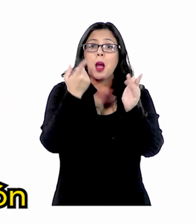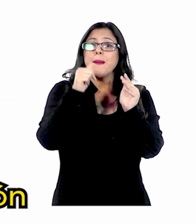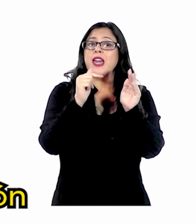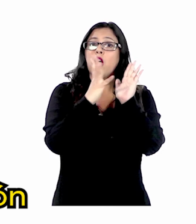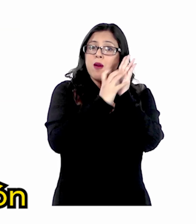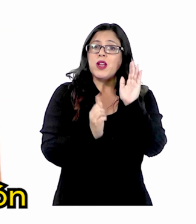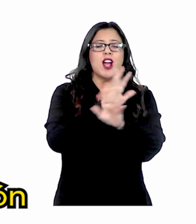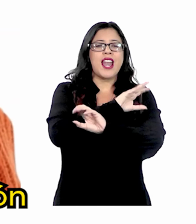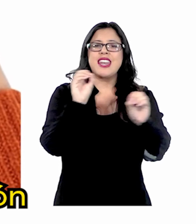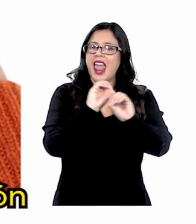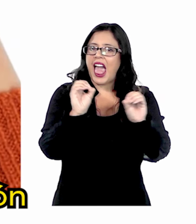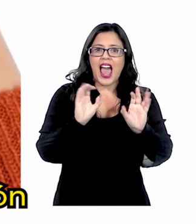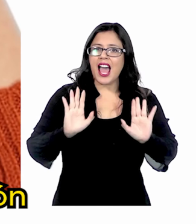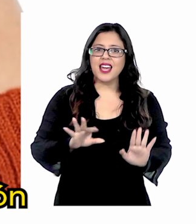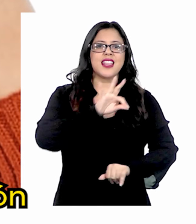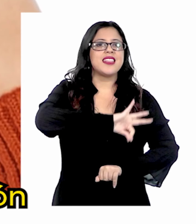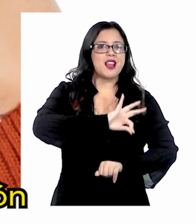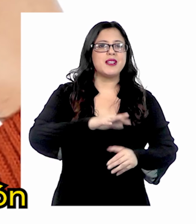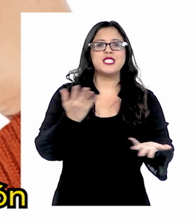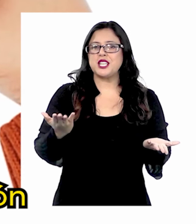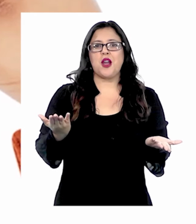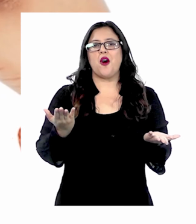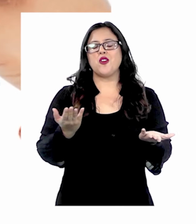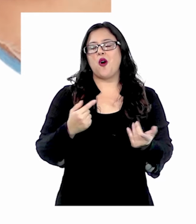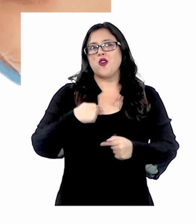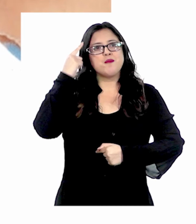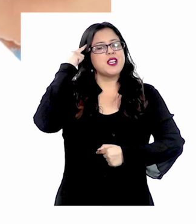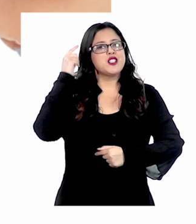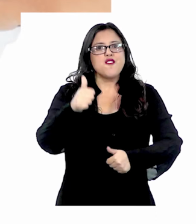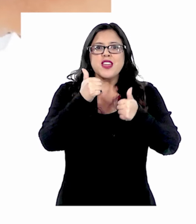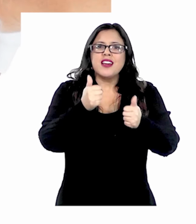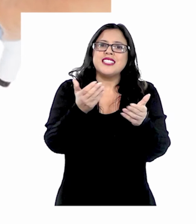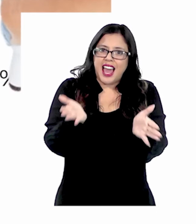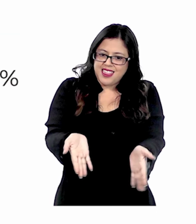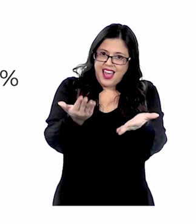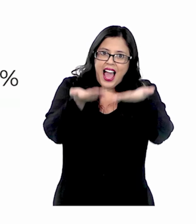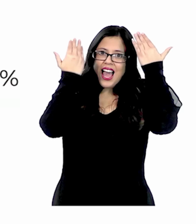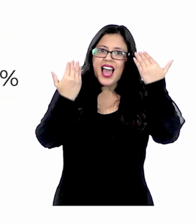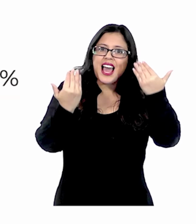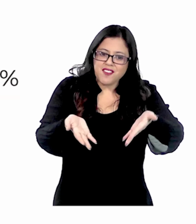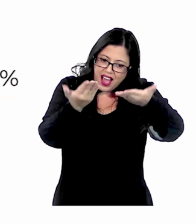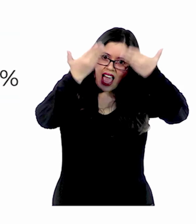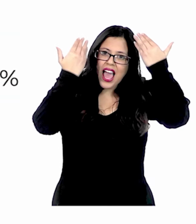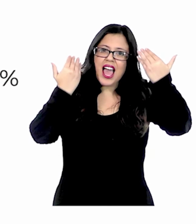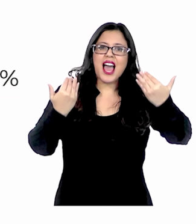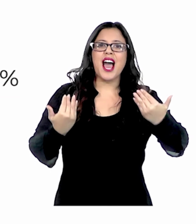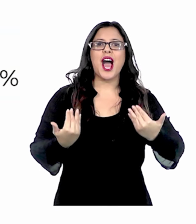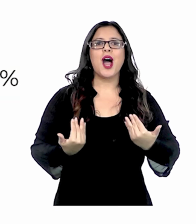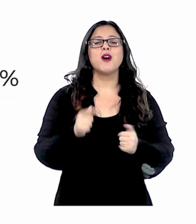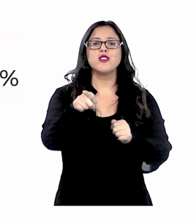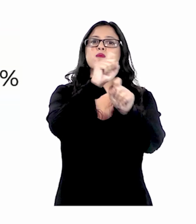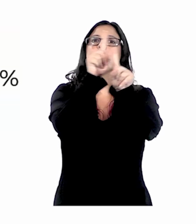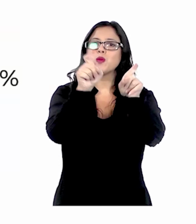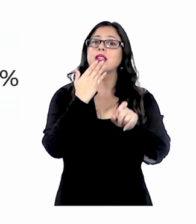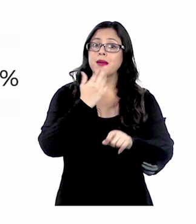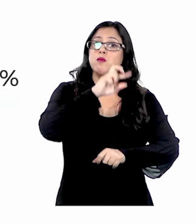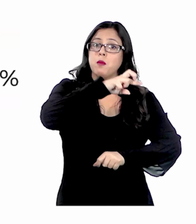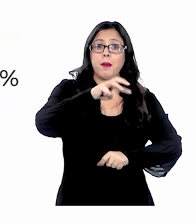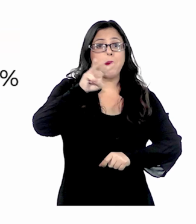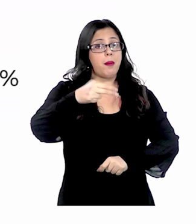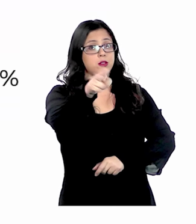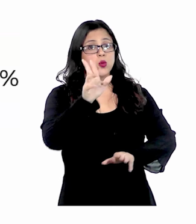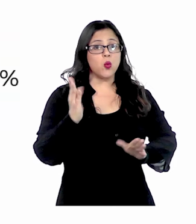pero no se les descuenta nada, nada de la pensión. Ah, yo lo encuentro genial. Ya, juégatela, cabros, chiquillos, vamos.